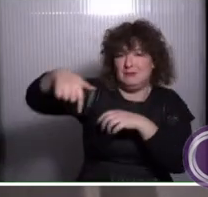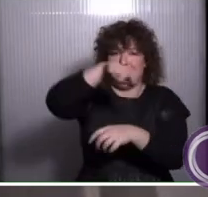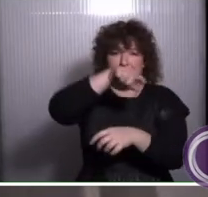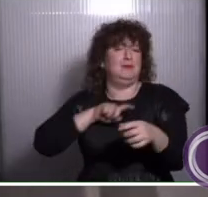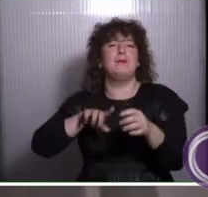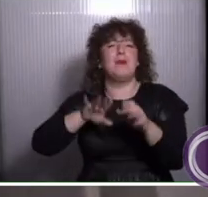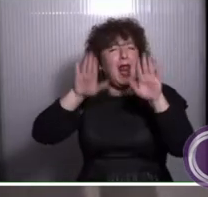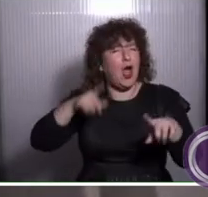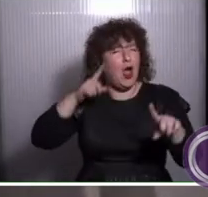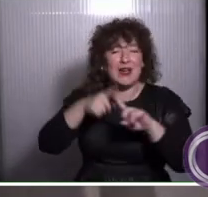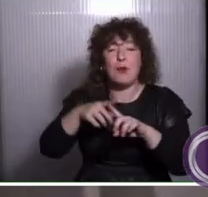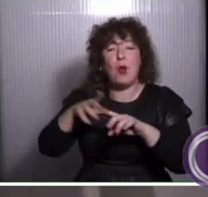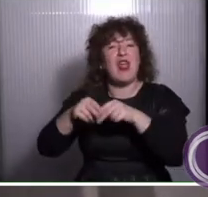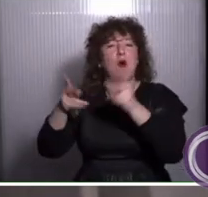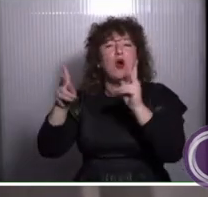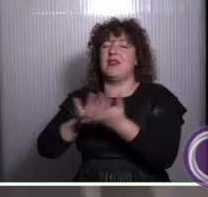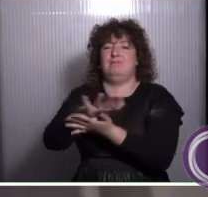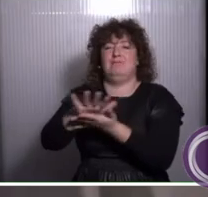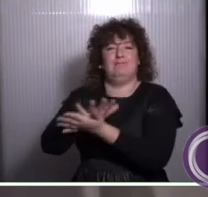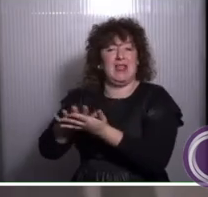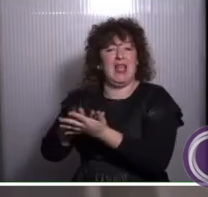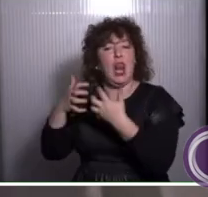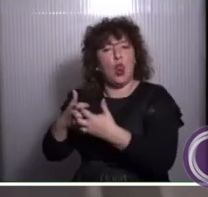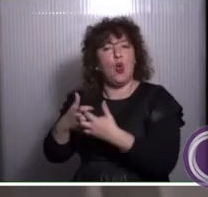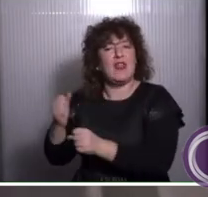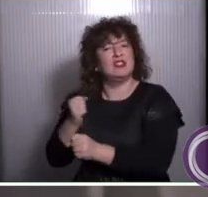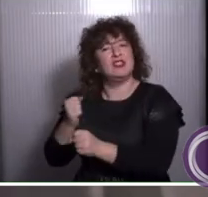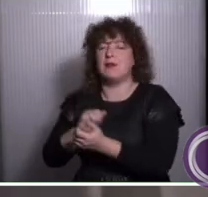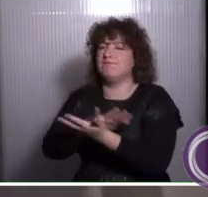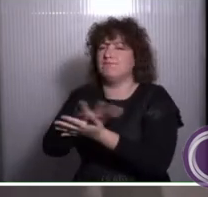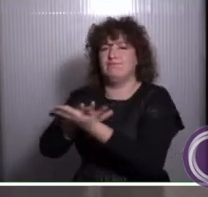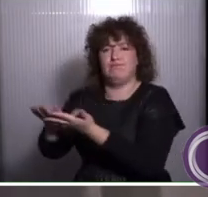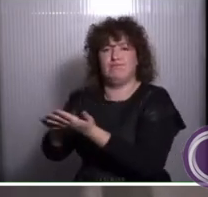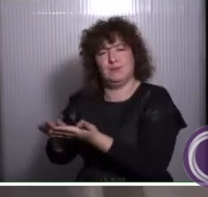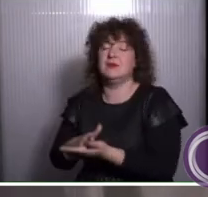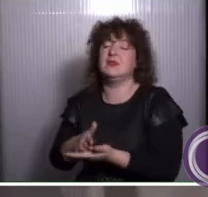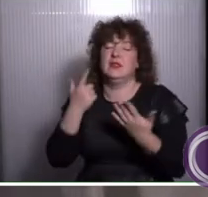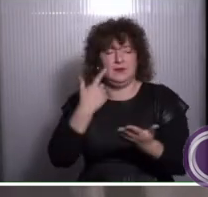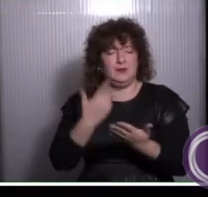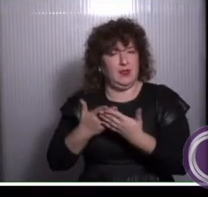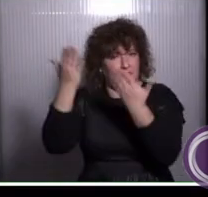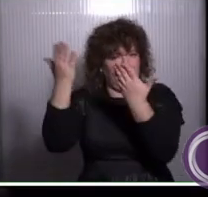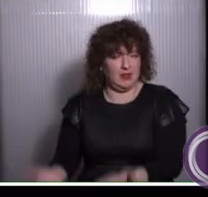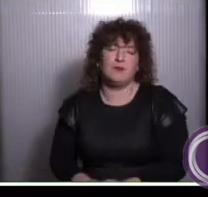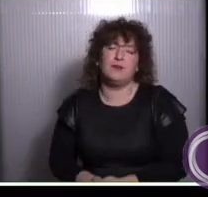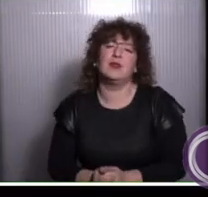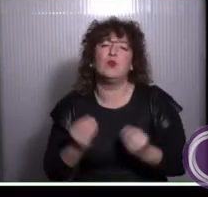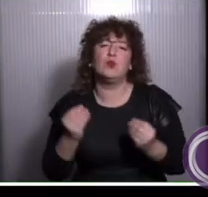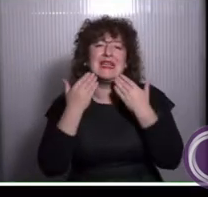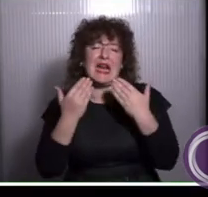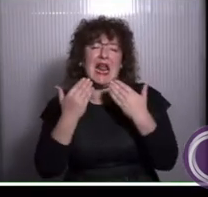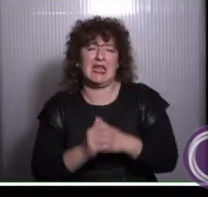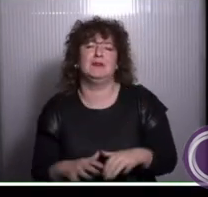y cercenar la democracia y las luchas de los trabajadores y las trabajadoras. Muchas gracias, presidente.